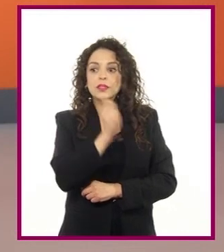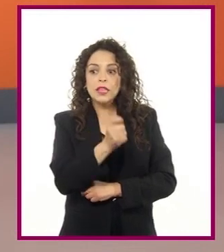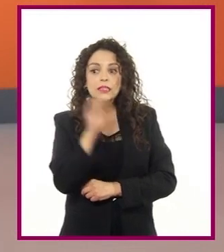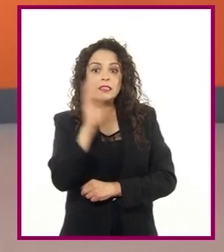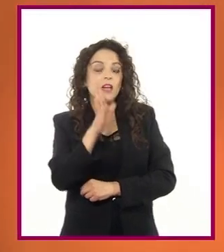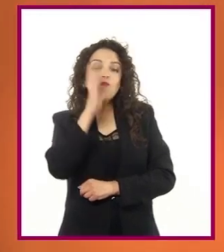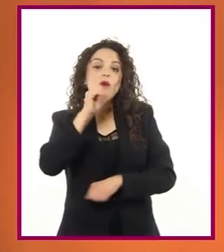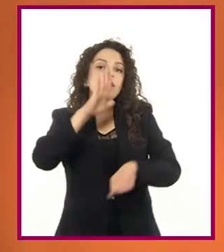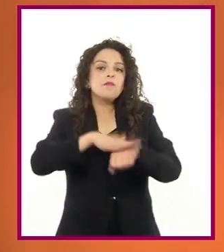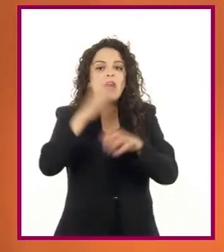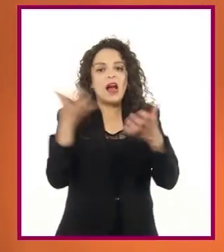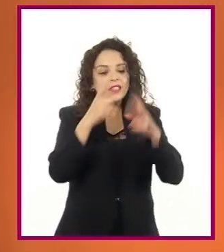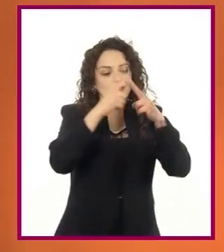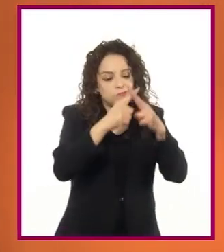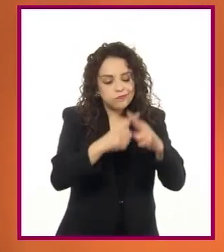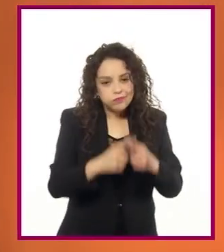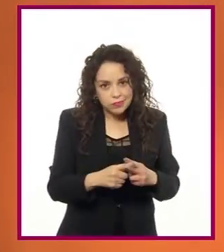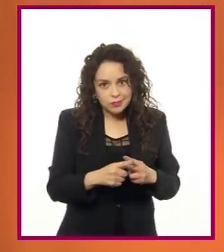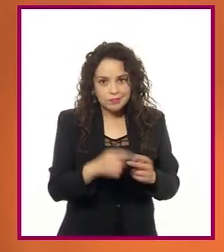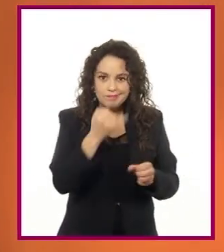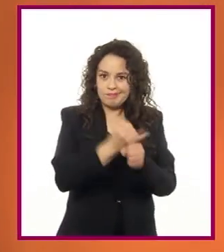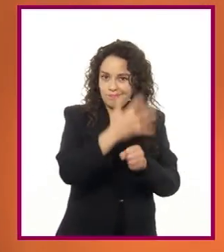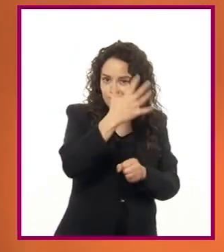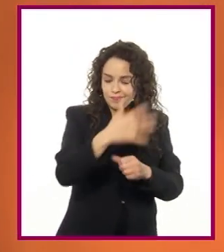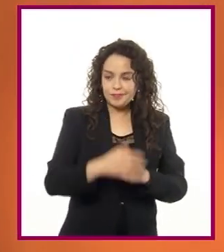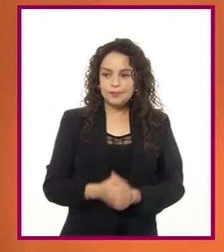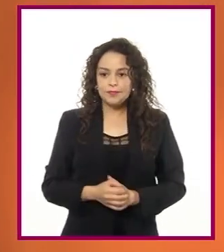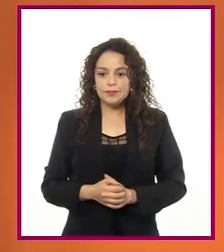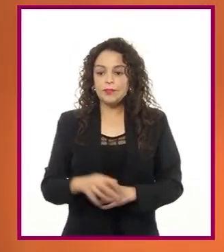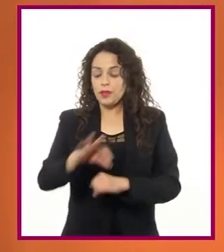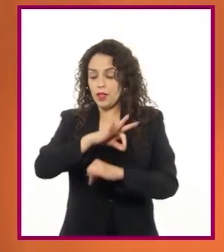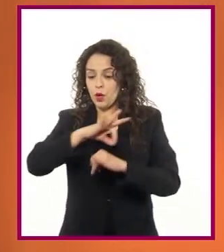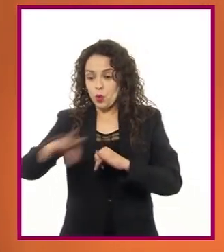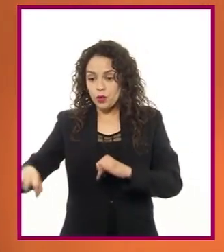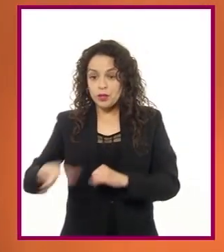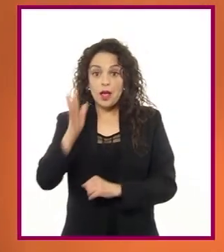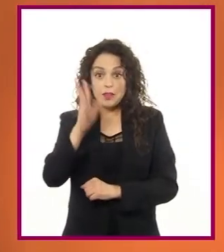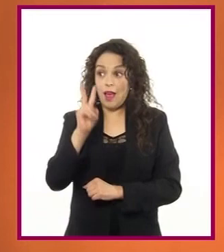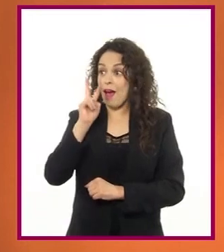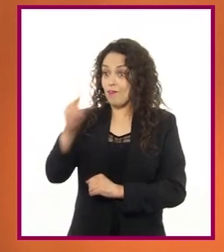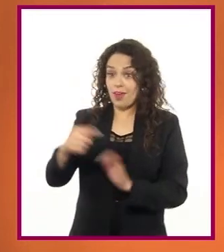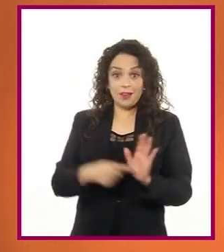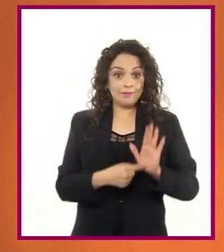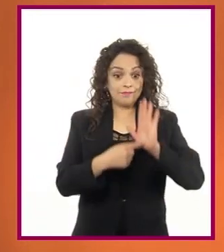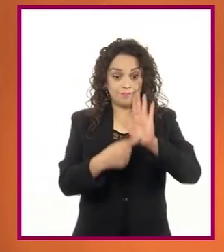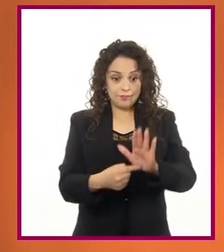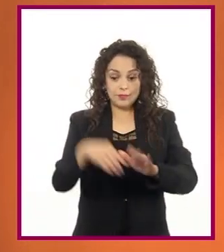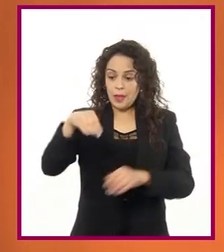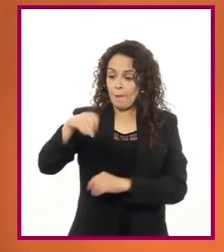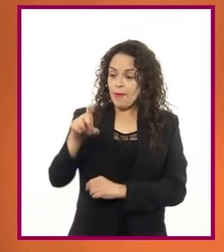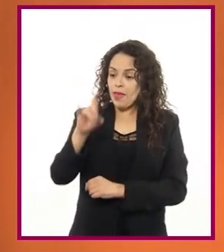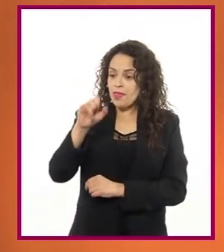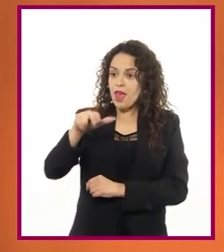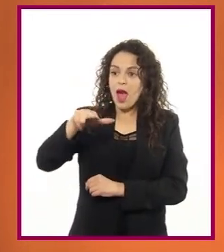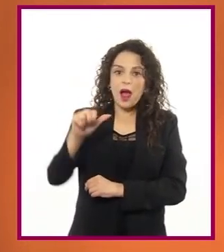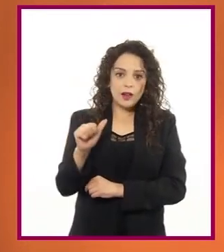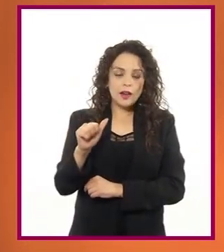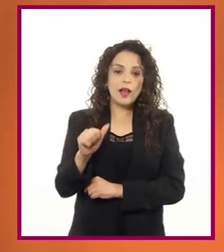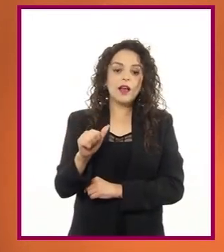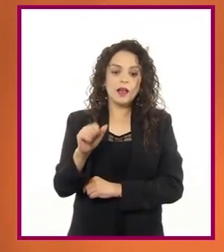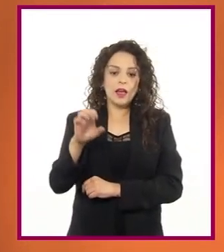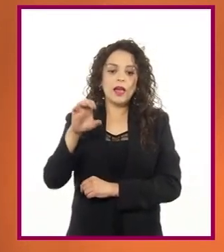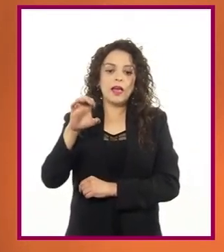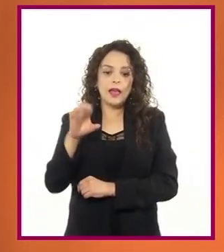más cálculos. Finalmente, como ya se pudo constatar, la mediana es menos sensible que la media